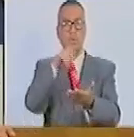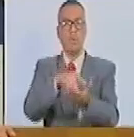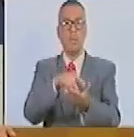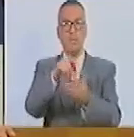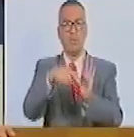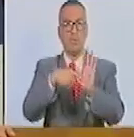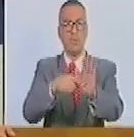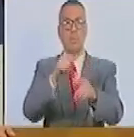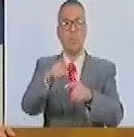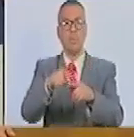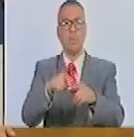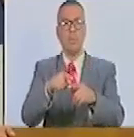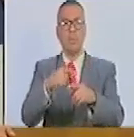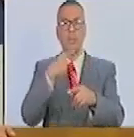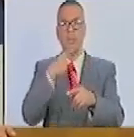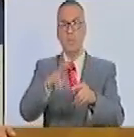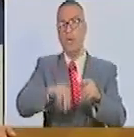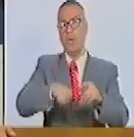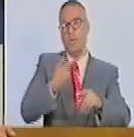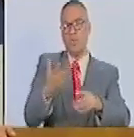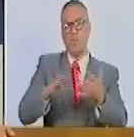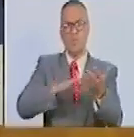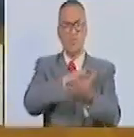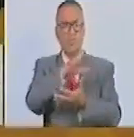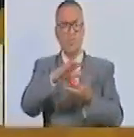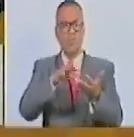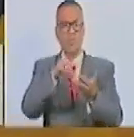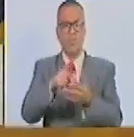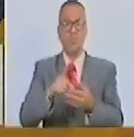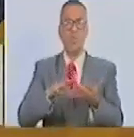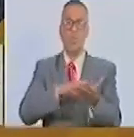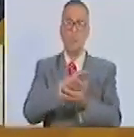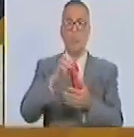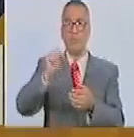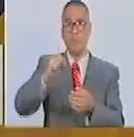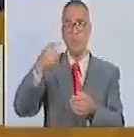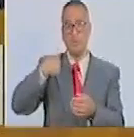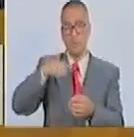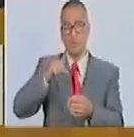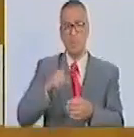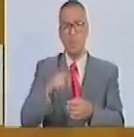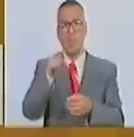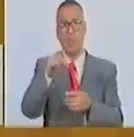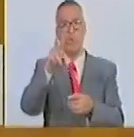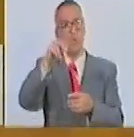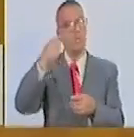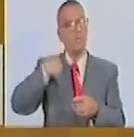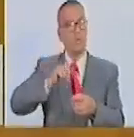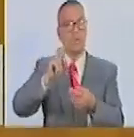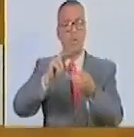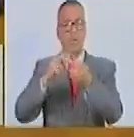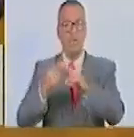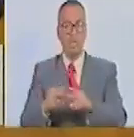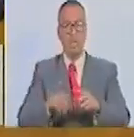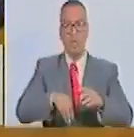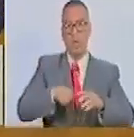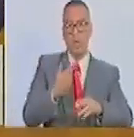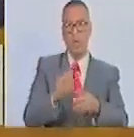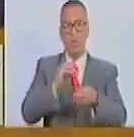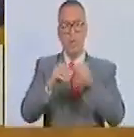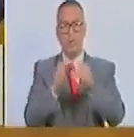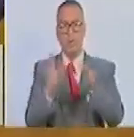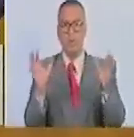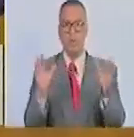paso a los que decían que podía haber una crisis. Crisis hay cuando usted no tiene mecanismos que lo puedan